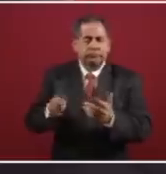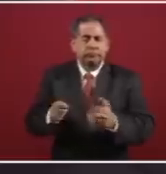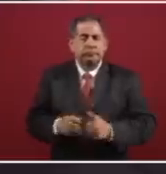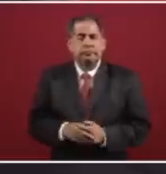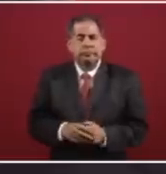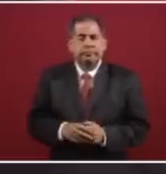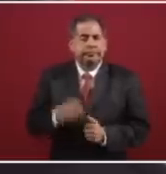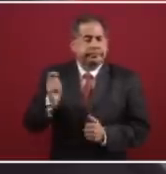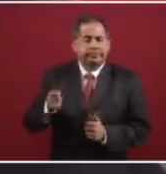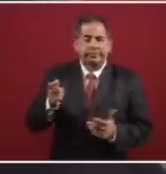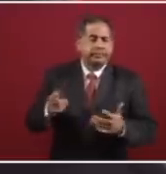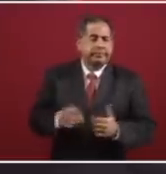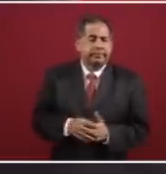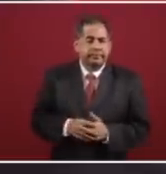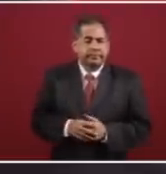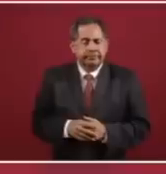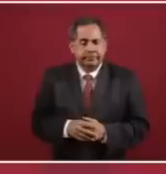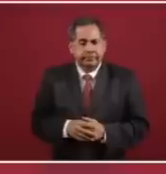que